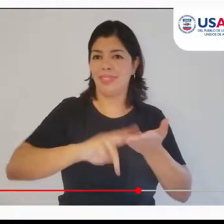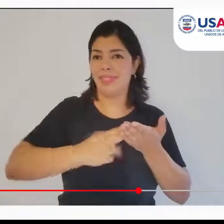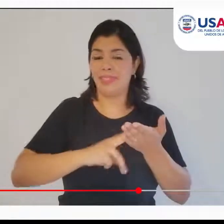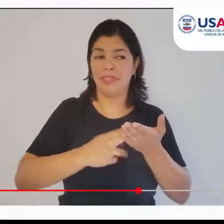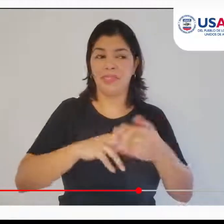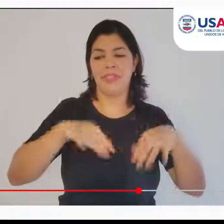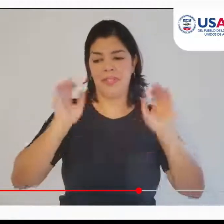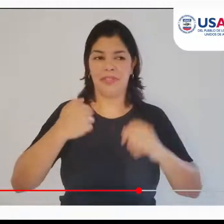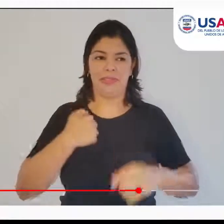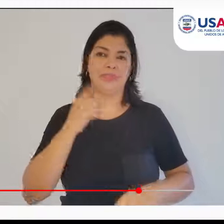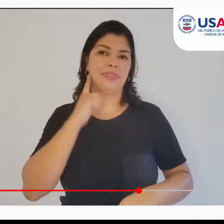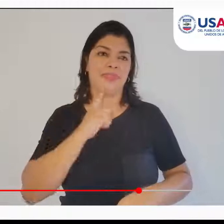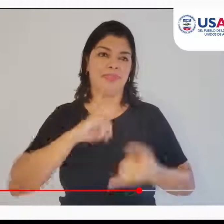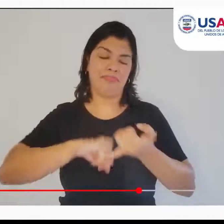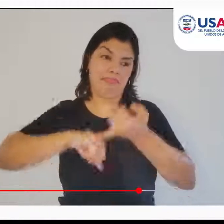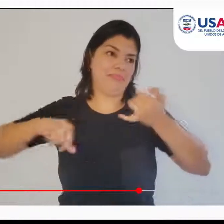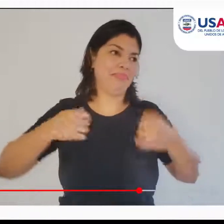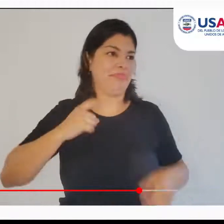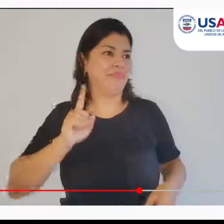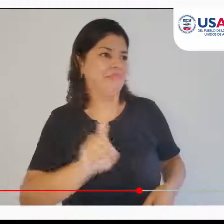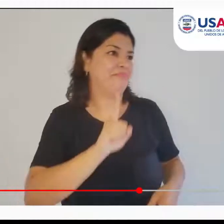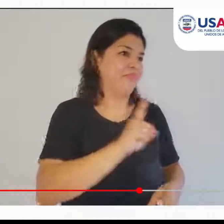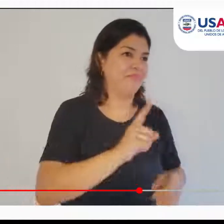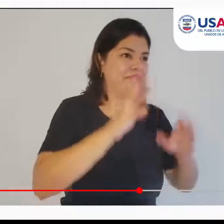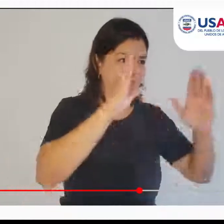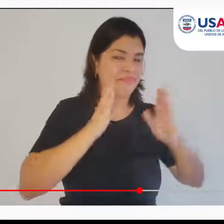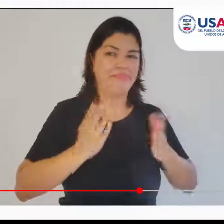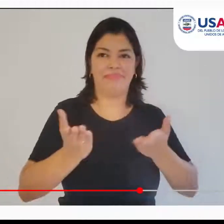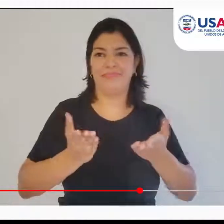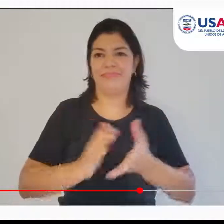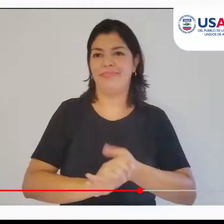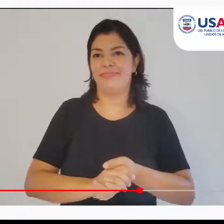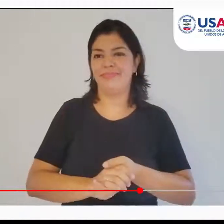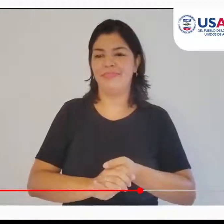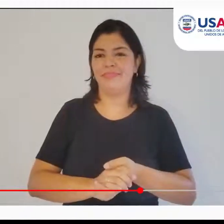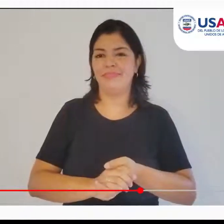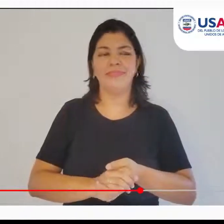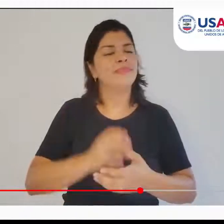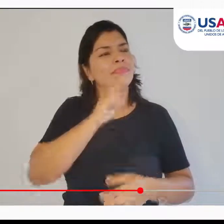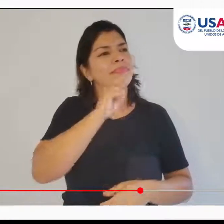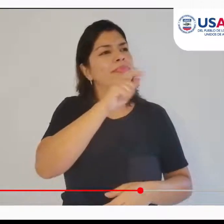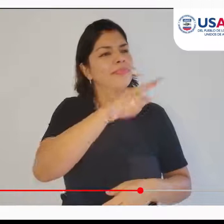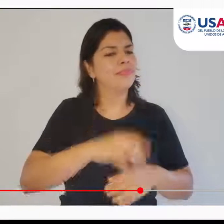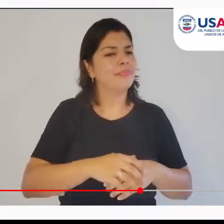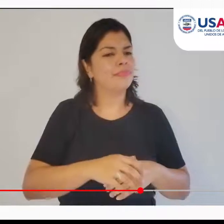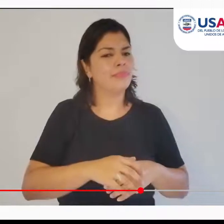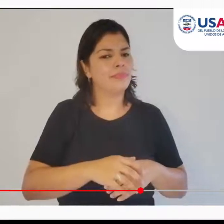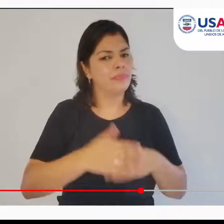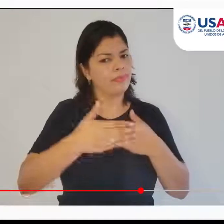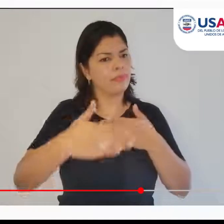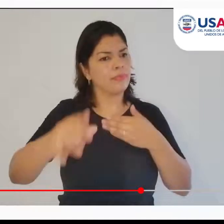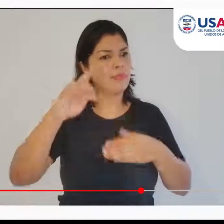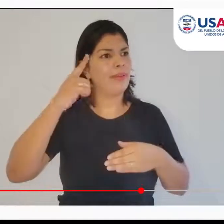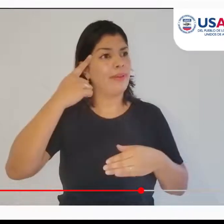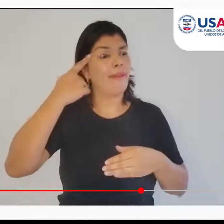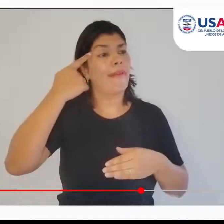haya una independencia mayor de la persona con discapacidad. Bueno, y por último, ¿Cuál crees tú que es el mayor reto para poder cumplir